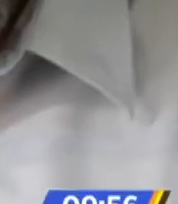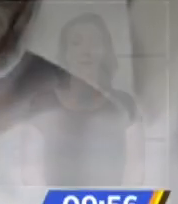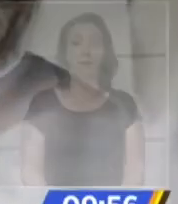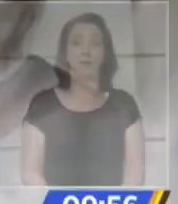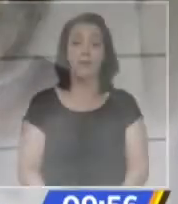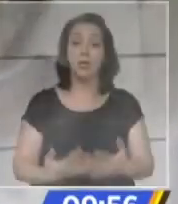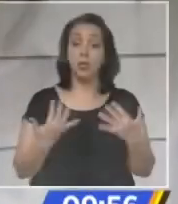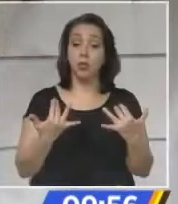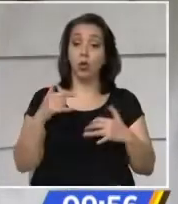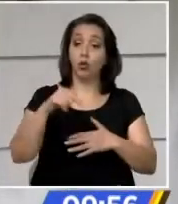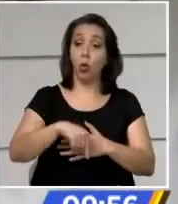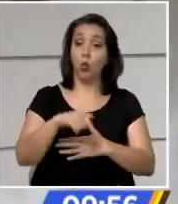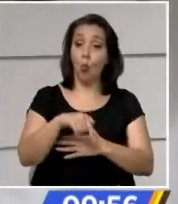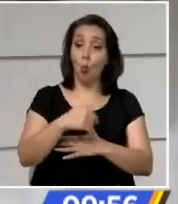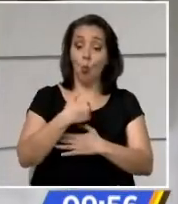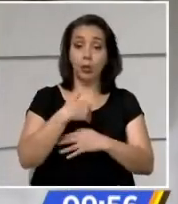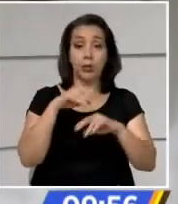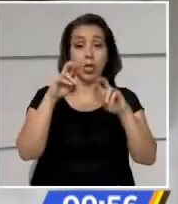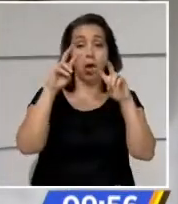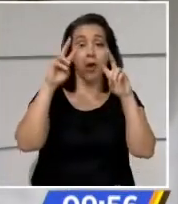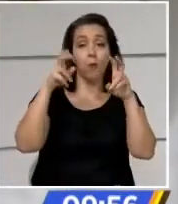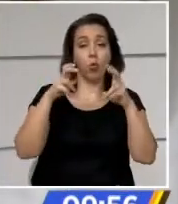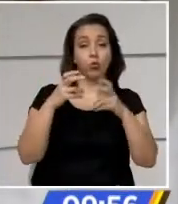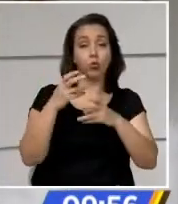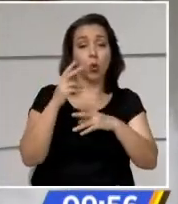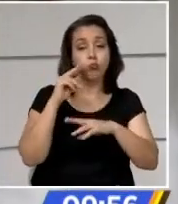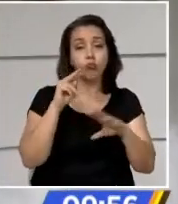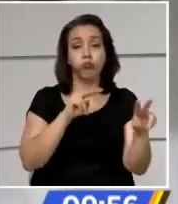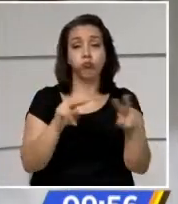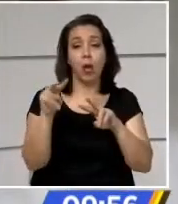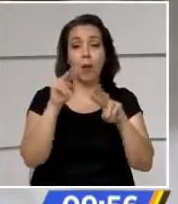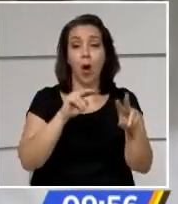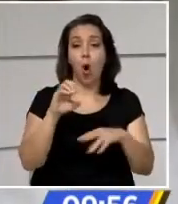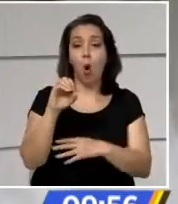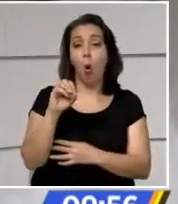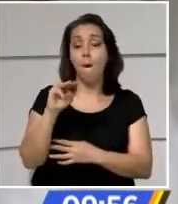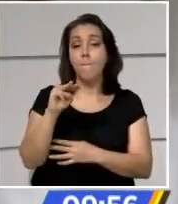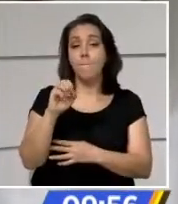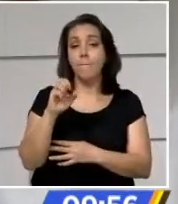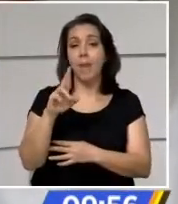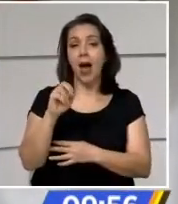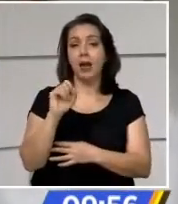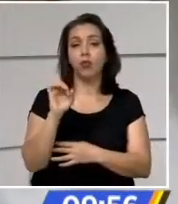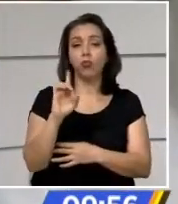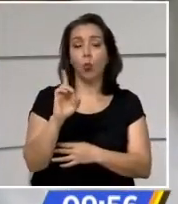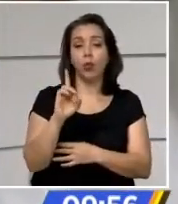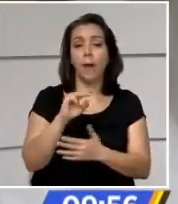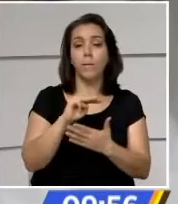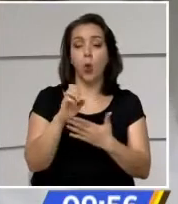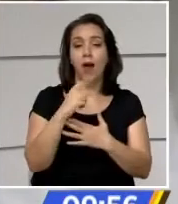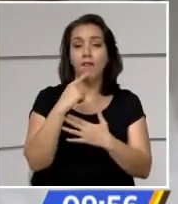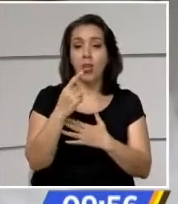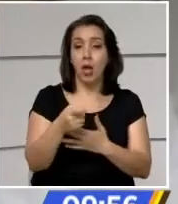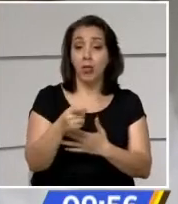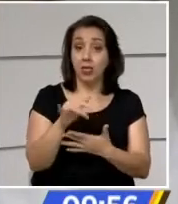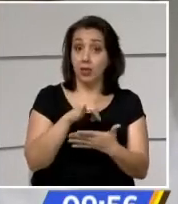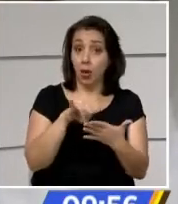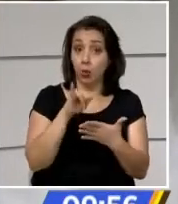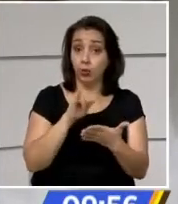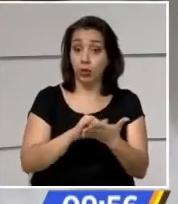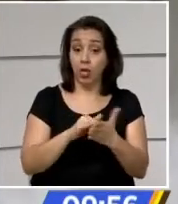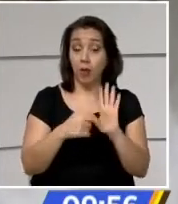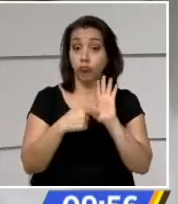hoy tenemos en el área de artes visuales a omar chacón rodríguez de moravia él es un niño que nos va a mostrar sus